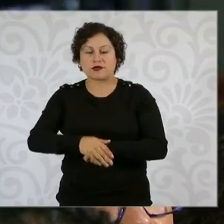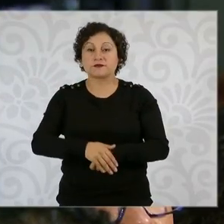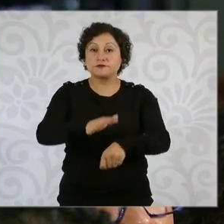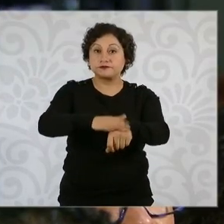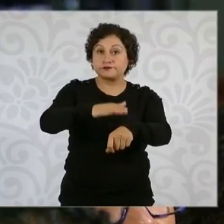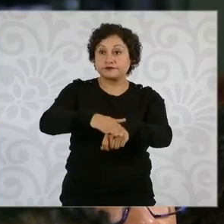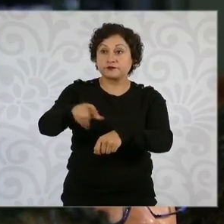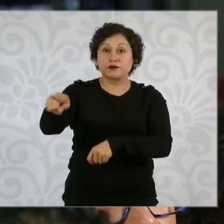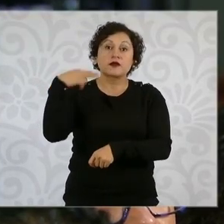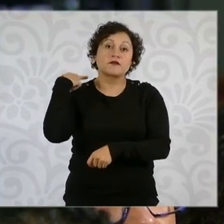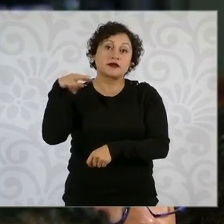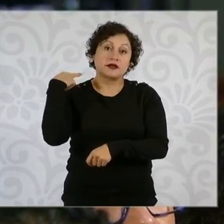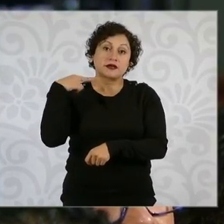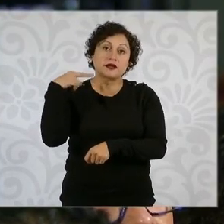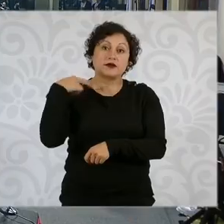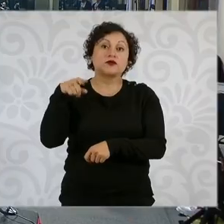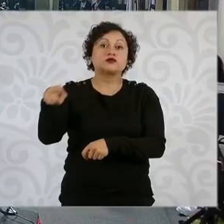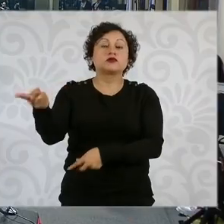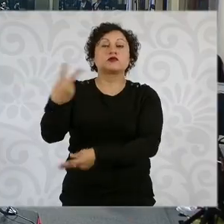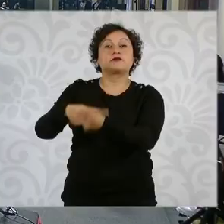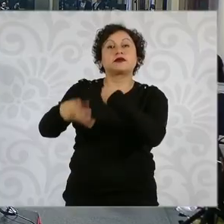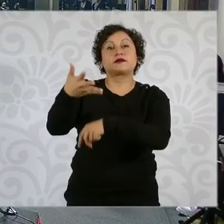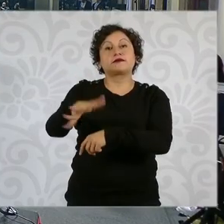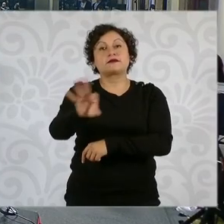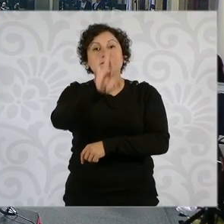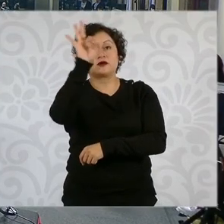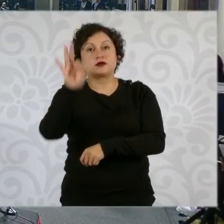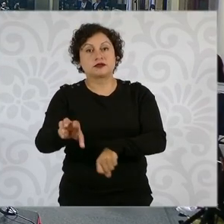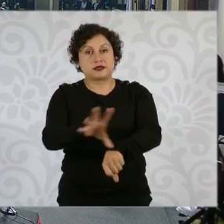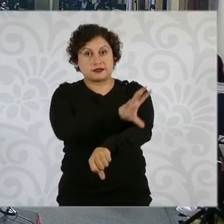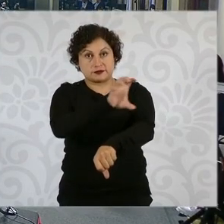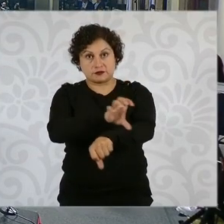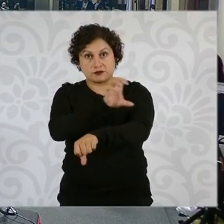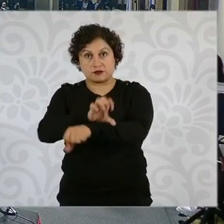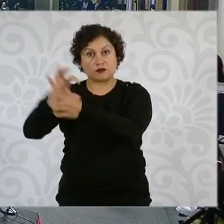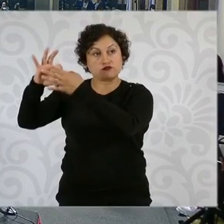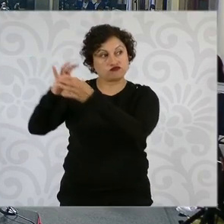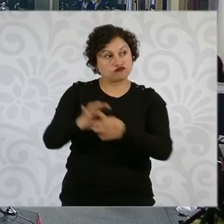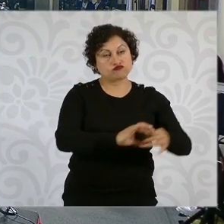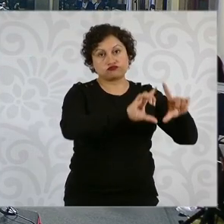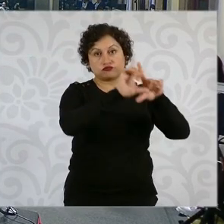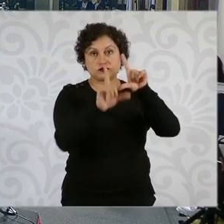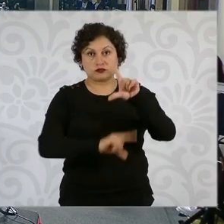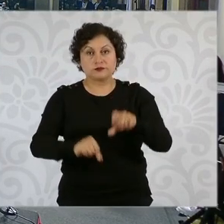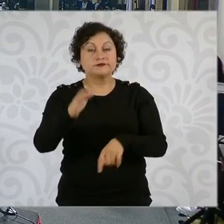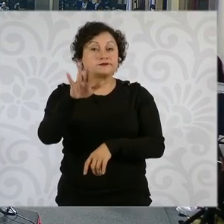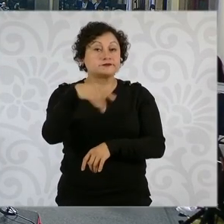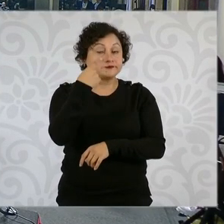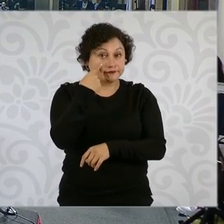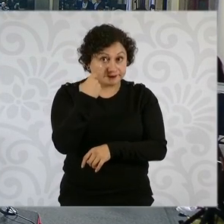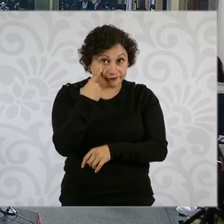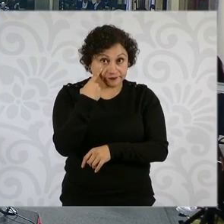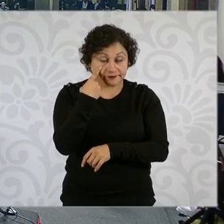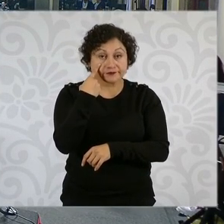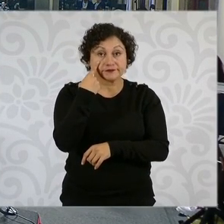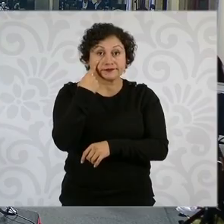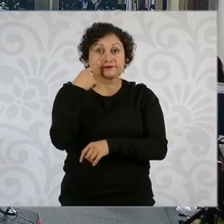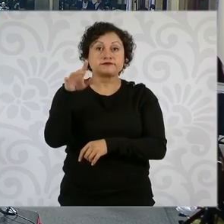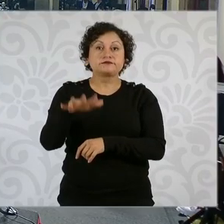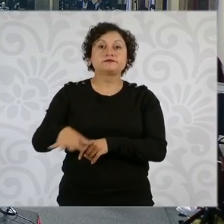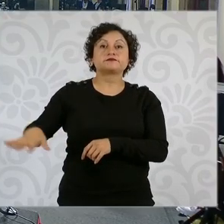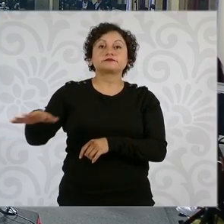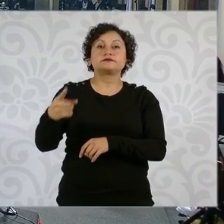genera alrededor del 10% de la energía eléctrica que se consume en el país. Tenemos, por ejemplo, la única